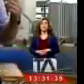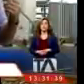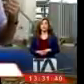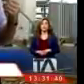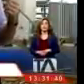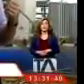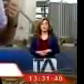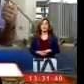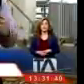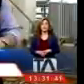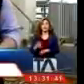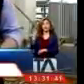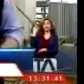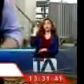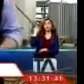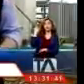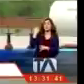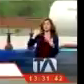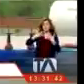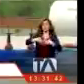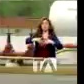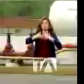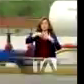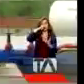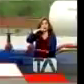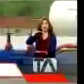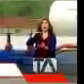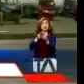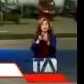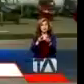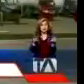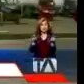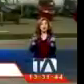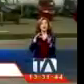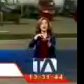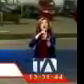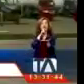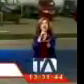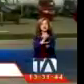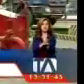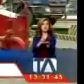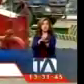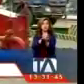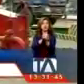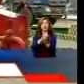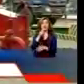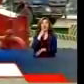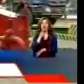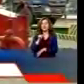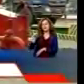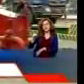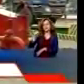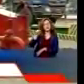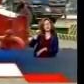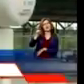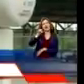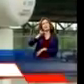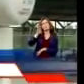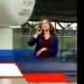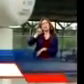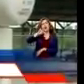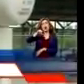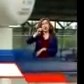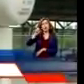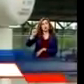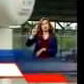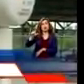Detrás de mí, la planta de licuefacción de gas natural de Bajo Alto en la provincia del Oro. Uno de los 5 proyectos hidrocarburíferos que han